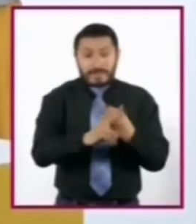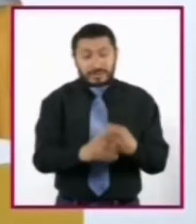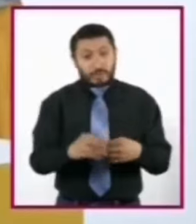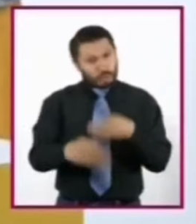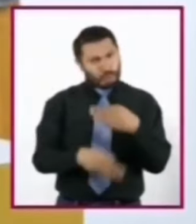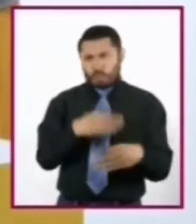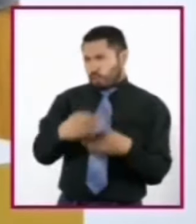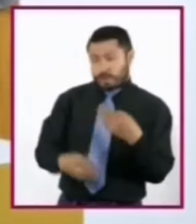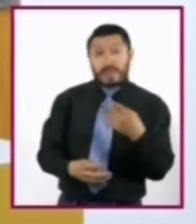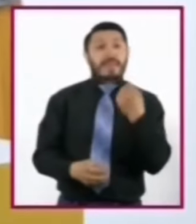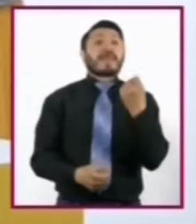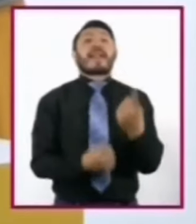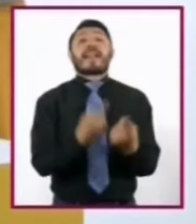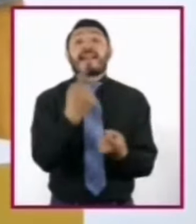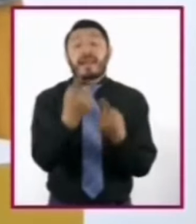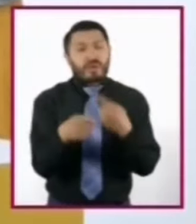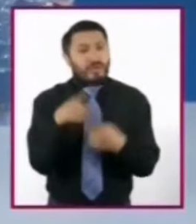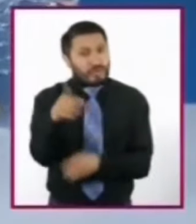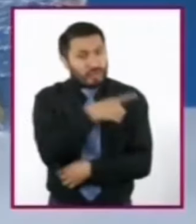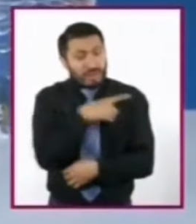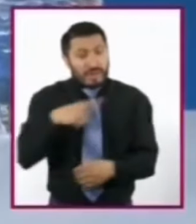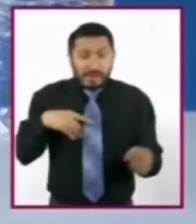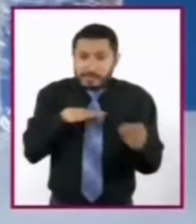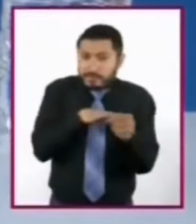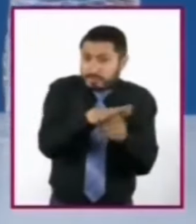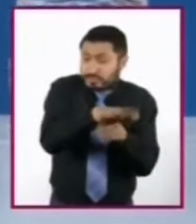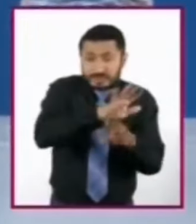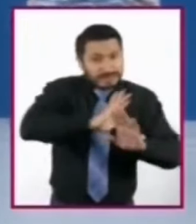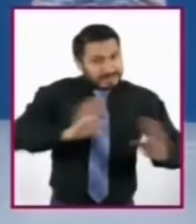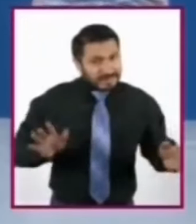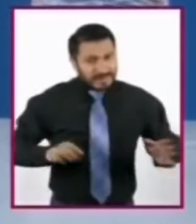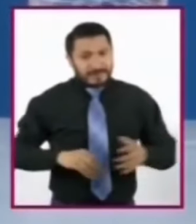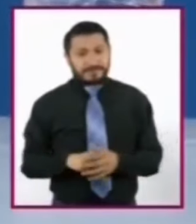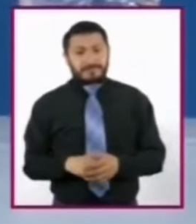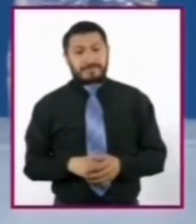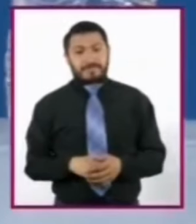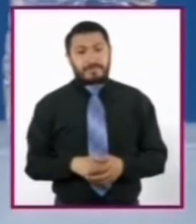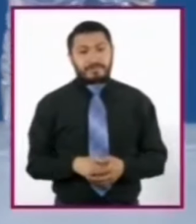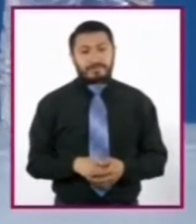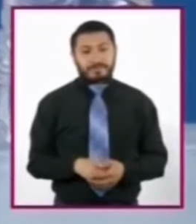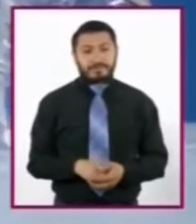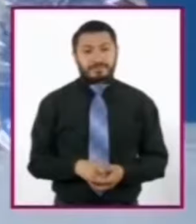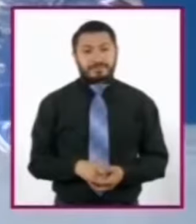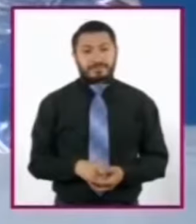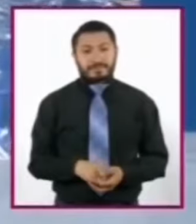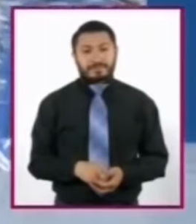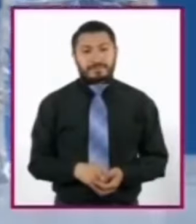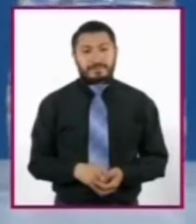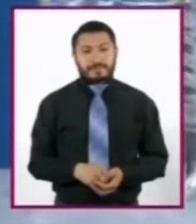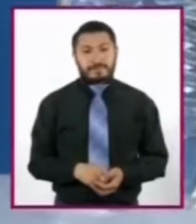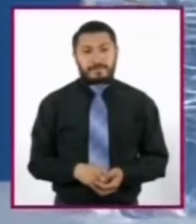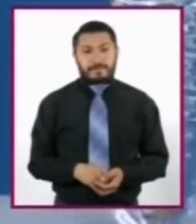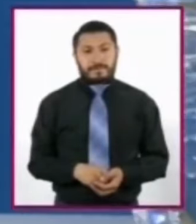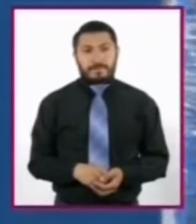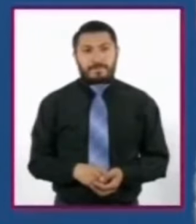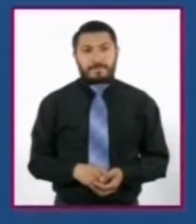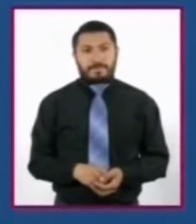¿Todas? Algunas. Tienes que llenarlo nada más. Vamos a ver.